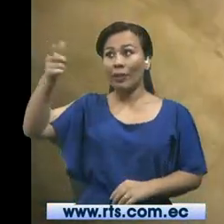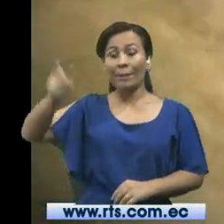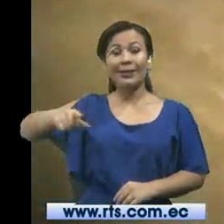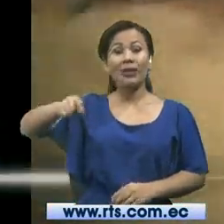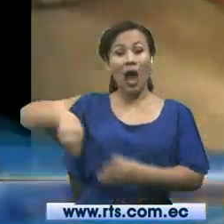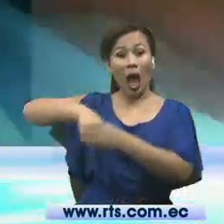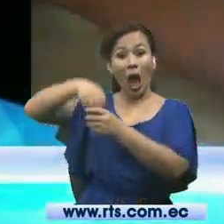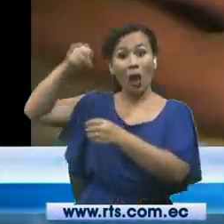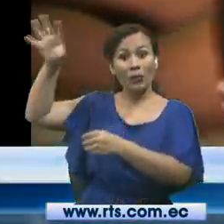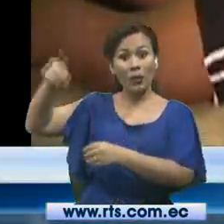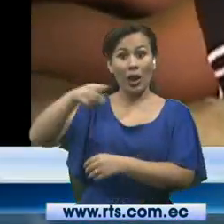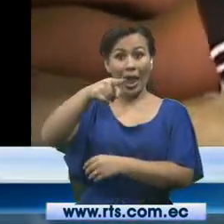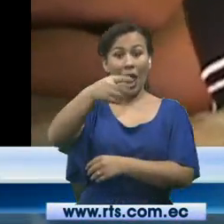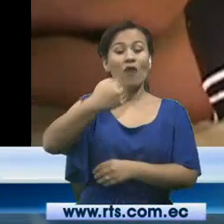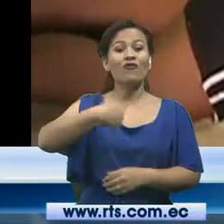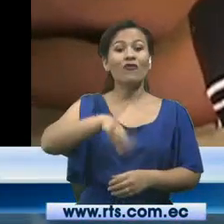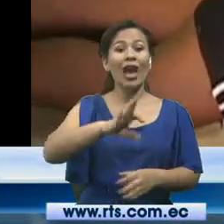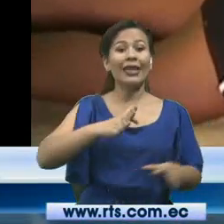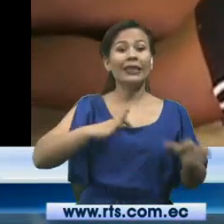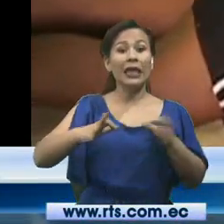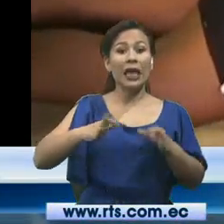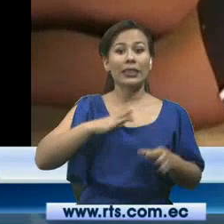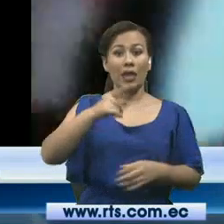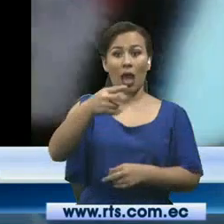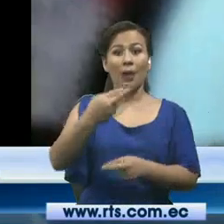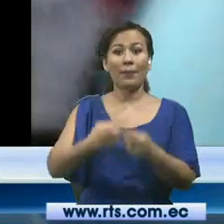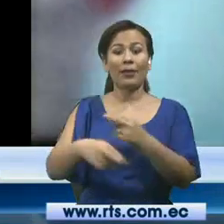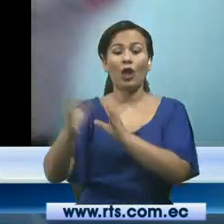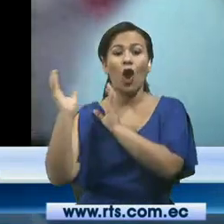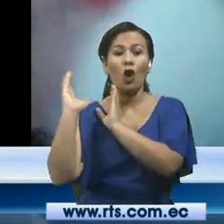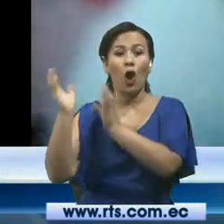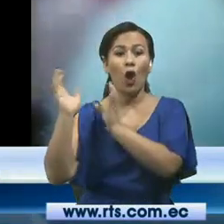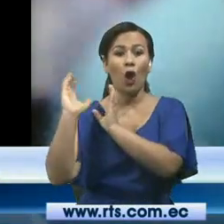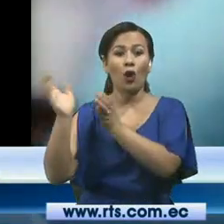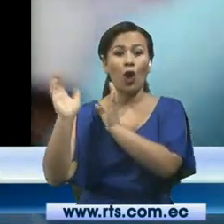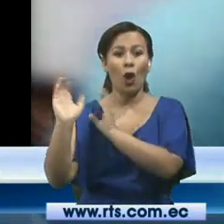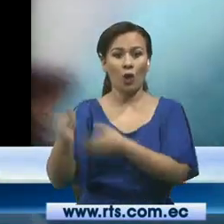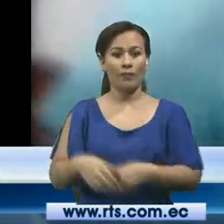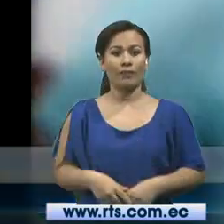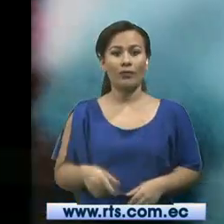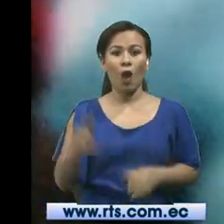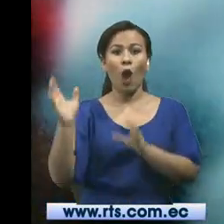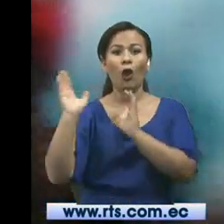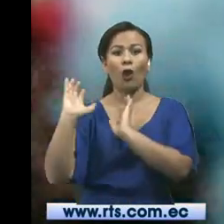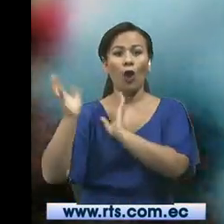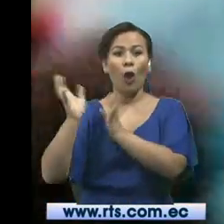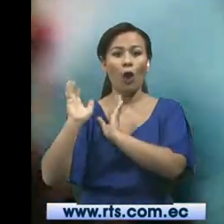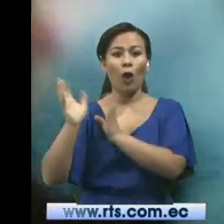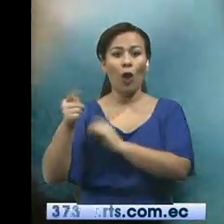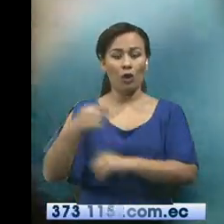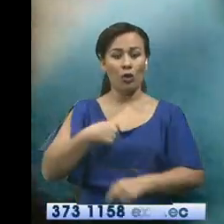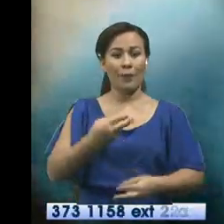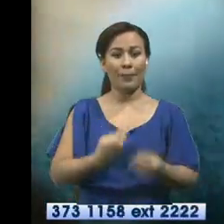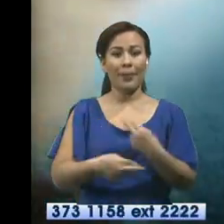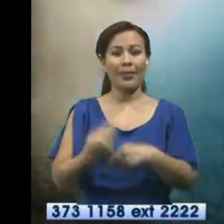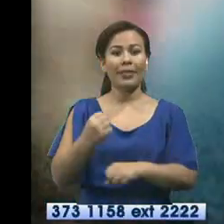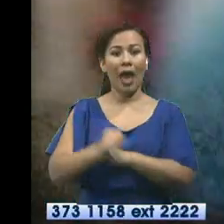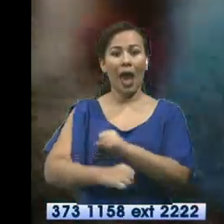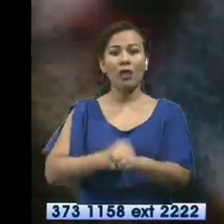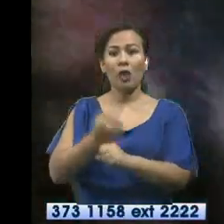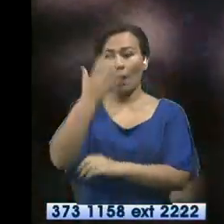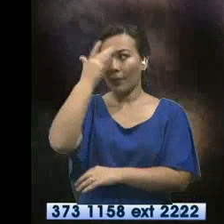Pablo cogen a él. Y él no es de nada, pues él vende sus cocos. Nosotros vendemos cocada. acá, ¿por qué lo